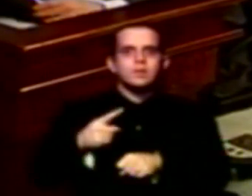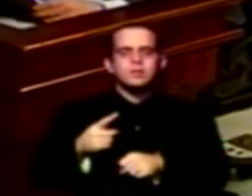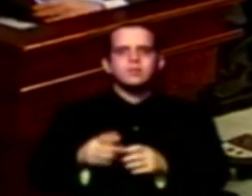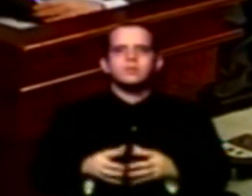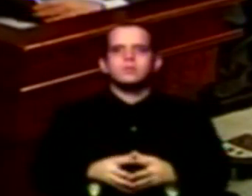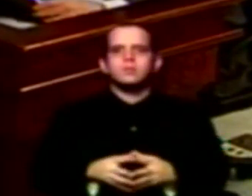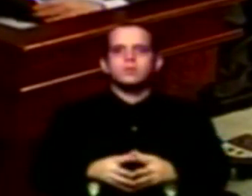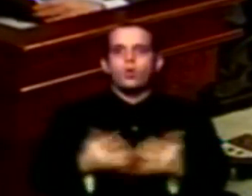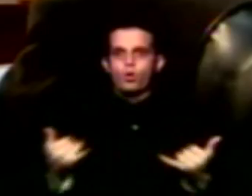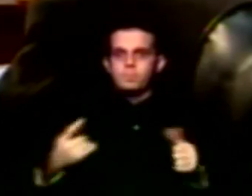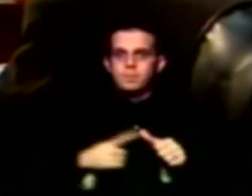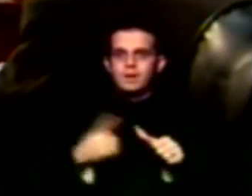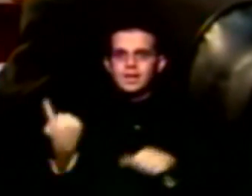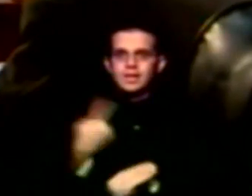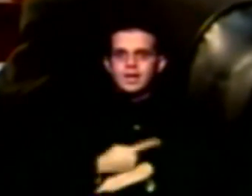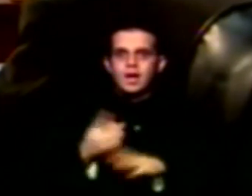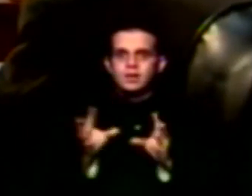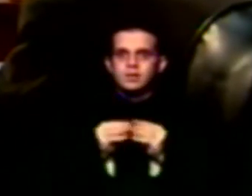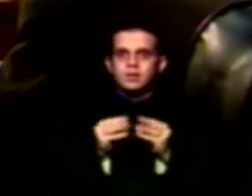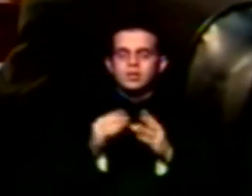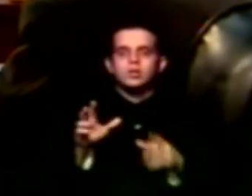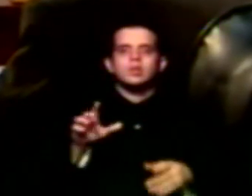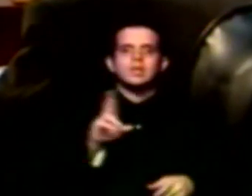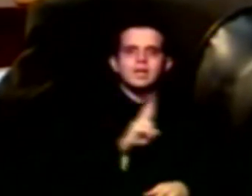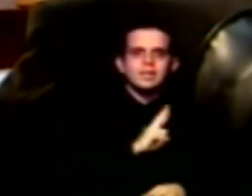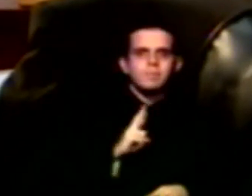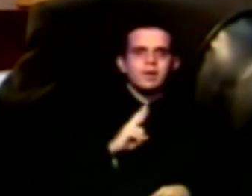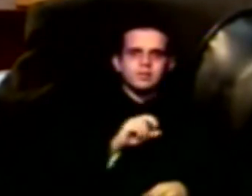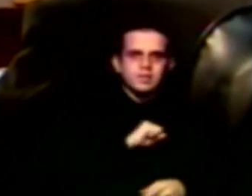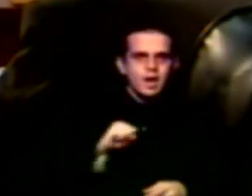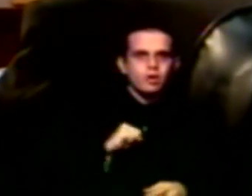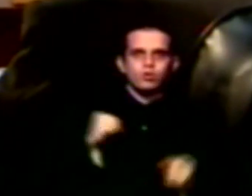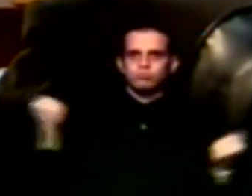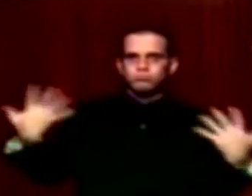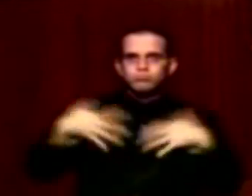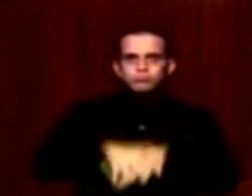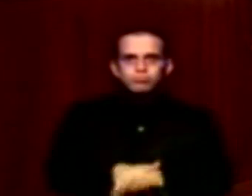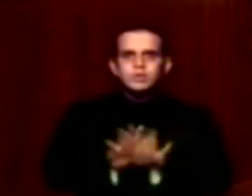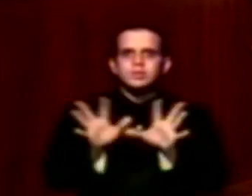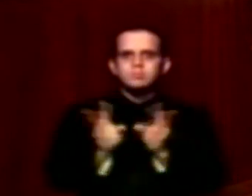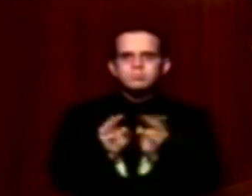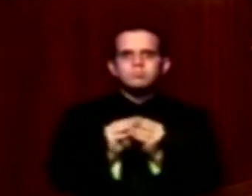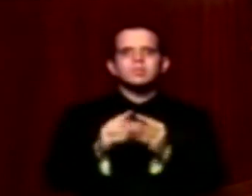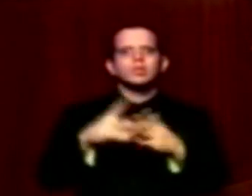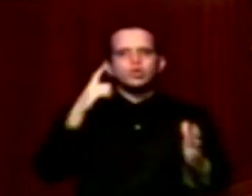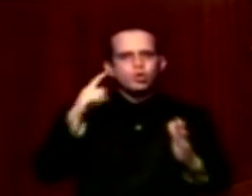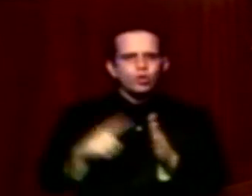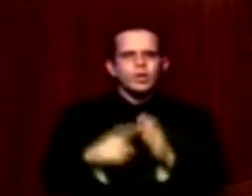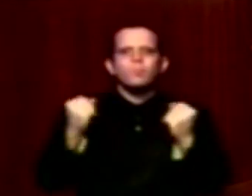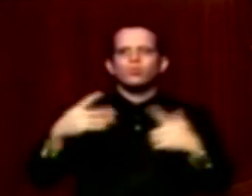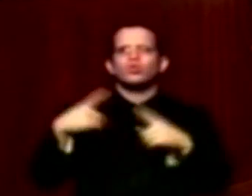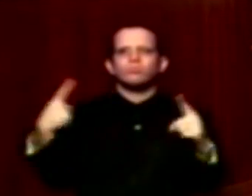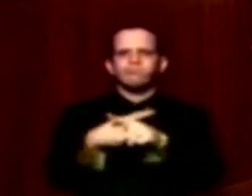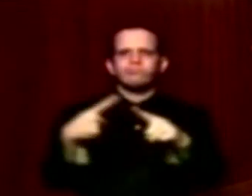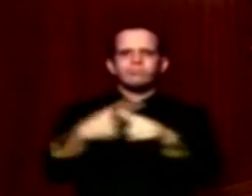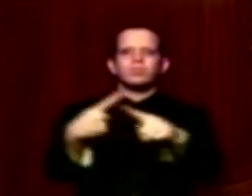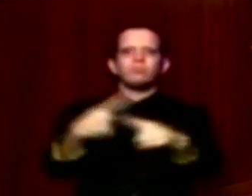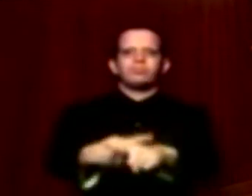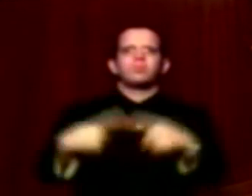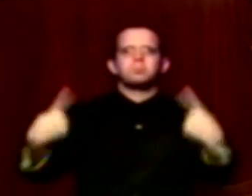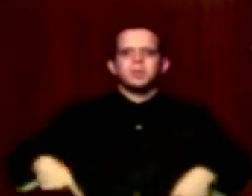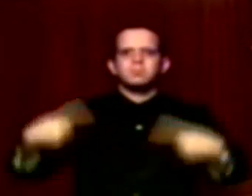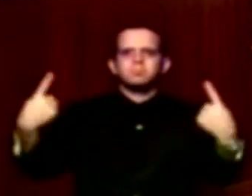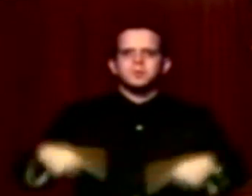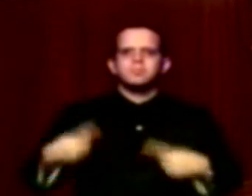el primer día de la vista conjunta de Cámara y Senado sobre presupuesto, ya era notable el choque de criterios entre la mayoría y la minoría.